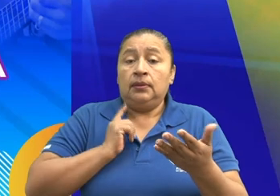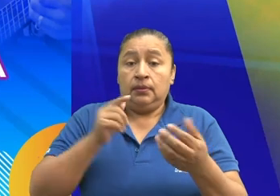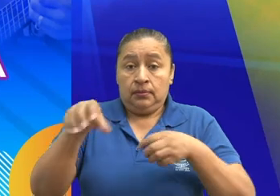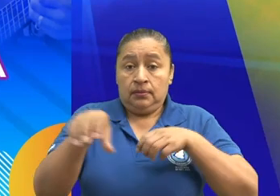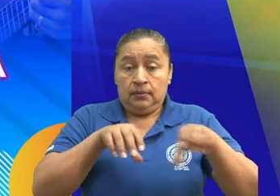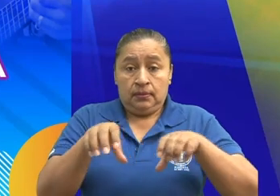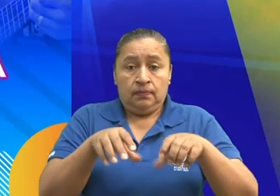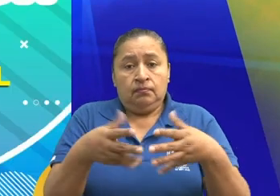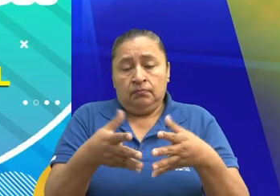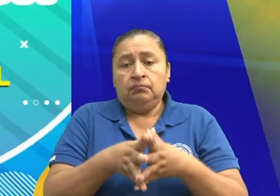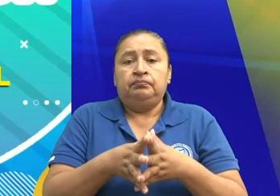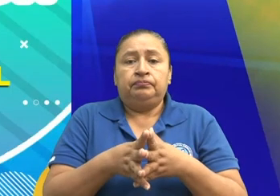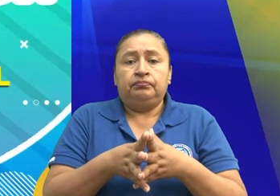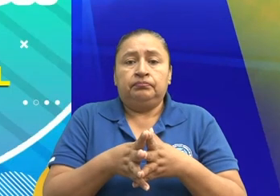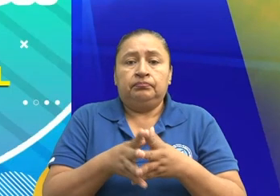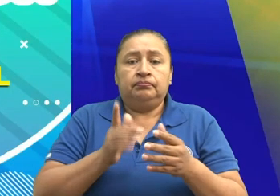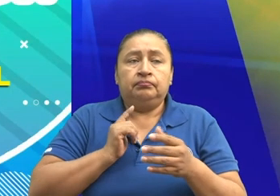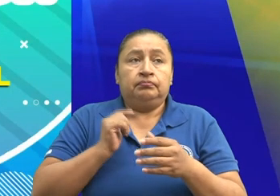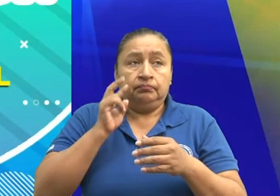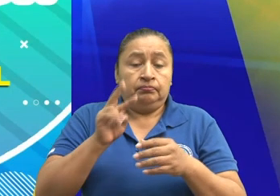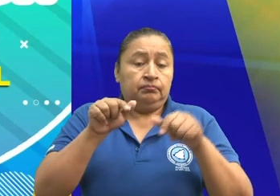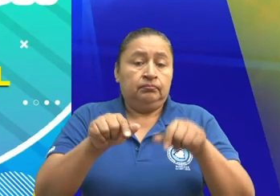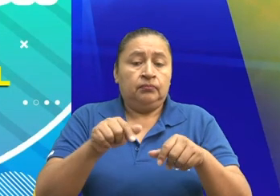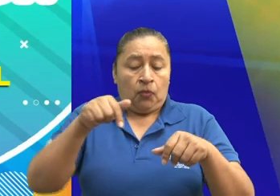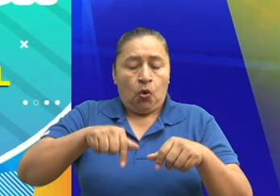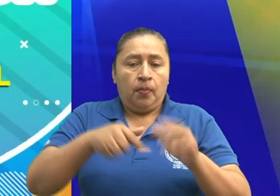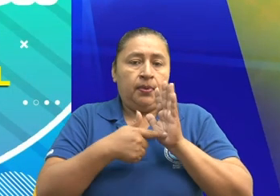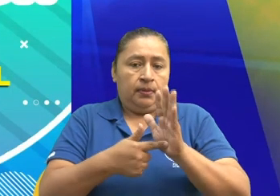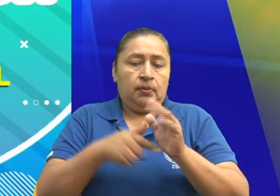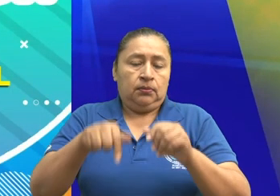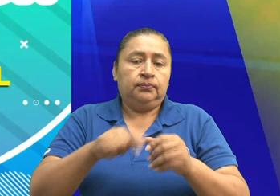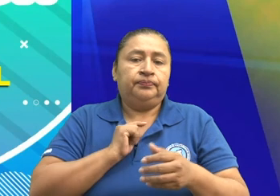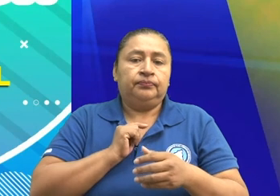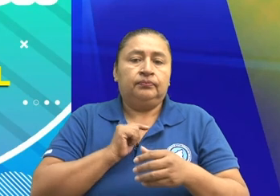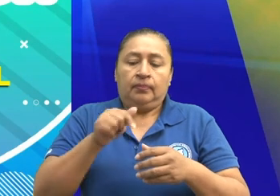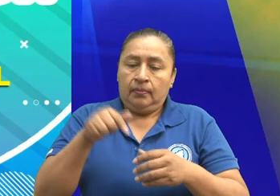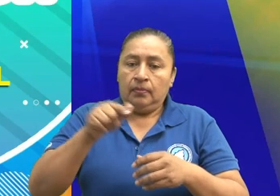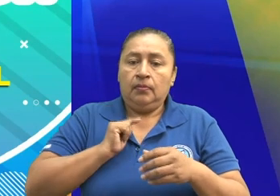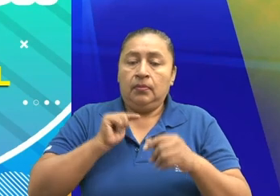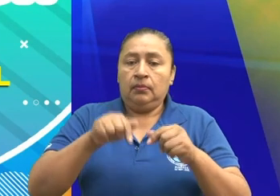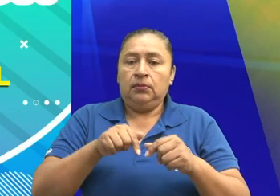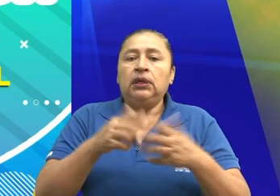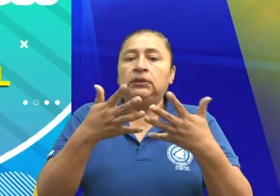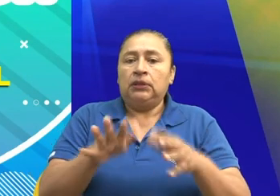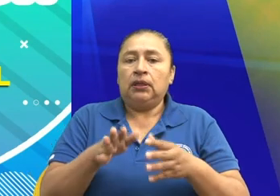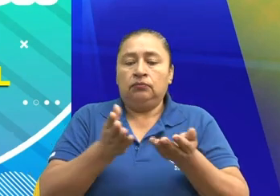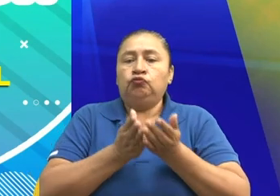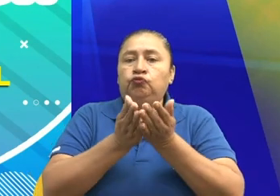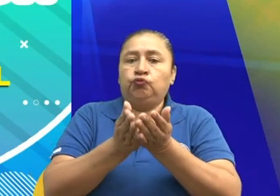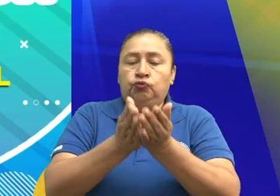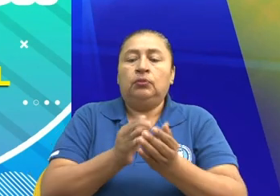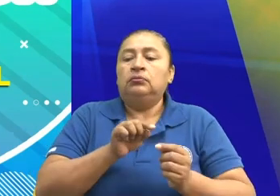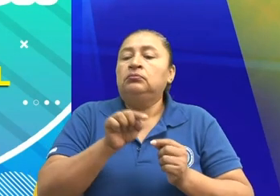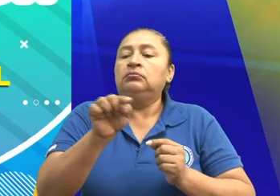actividades. Tenemos ahí, hoy por ejemplo, vamos a tener, ya están los viajes a la Isla del